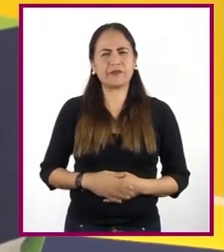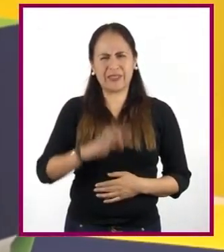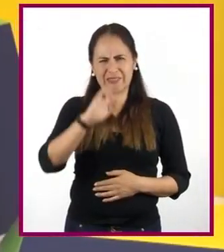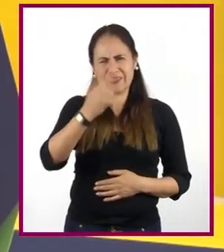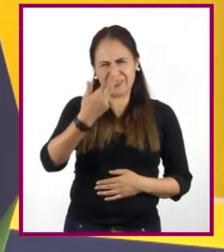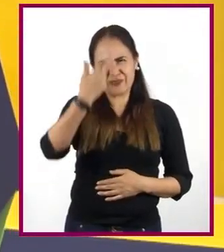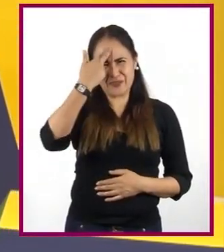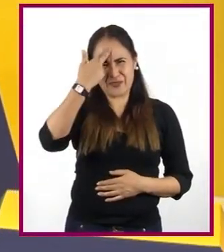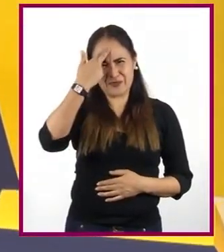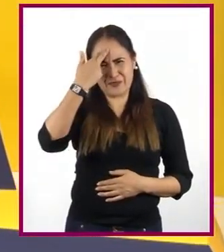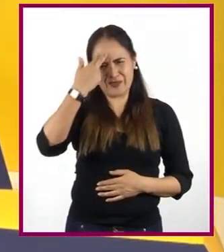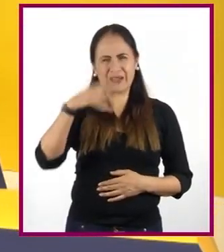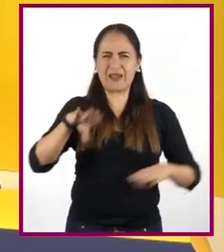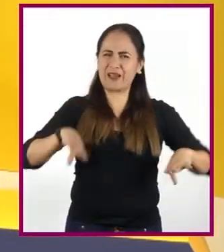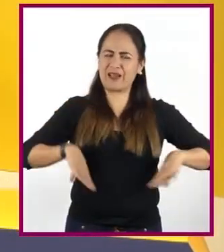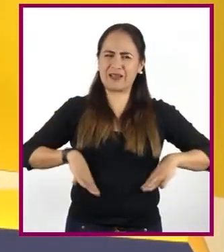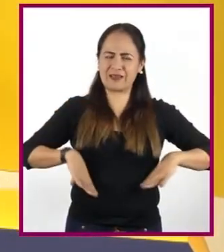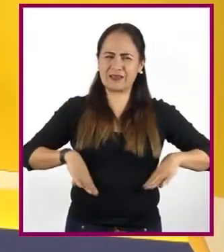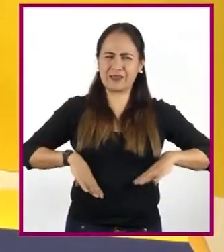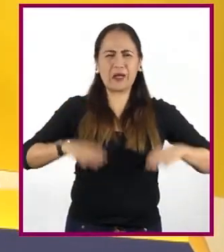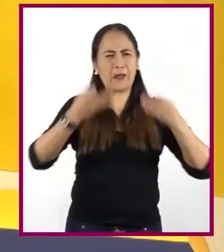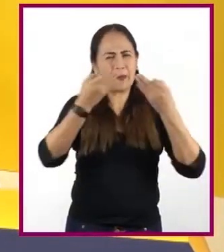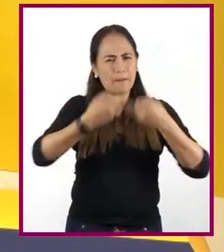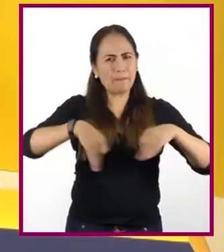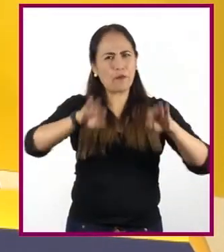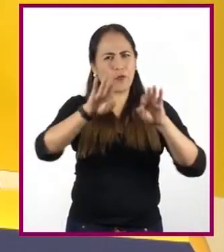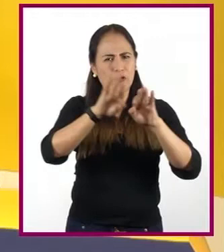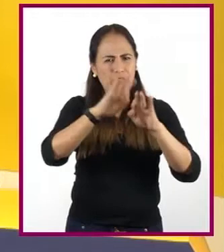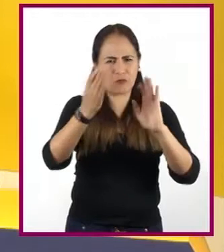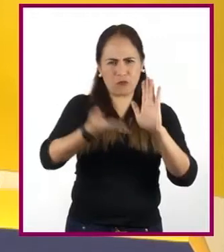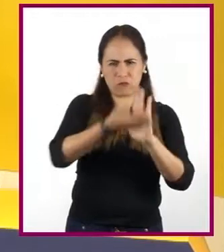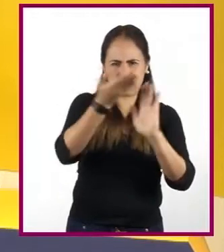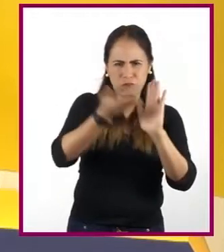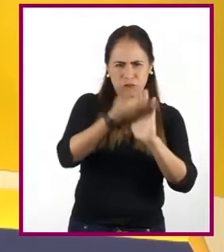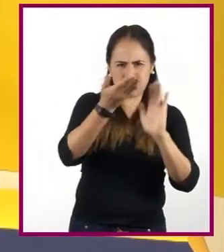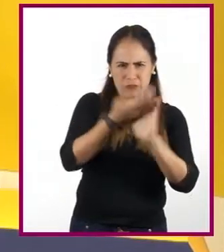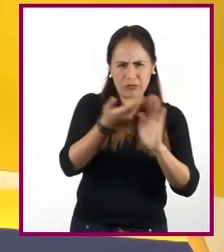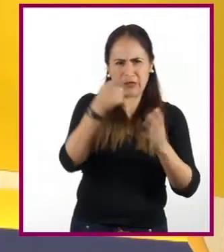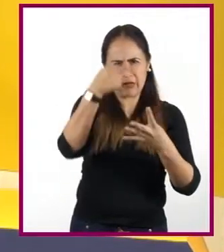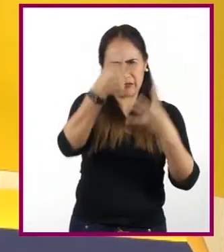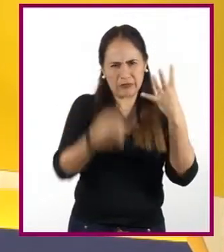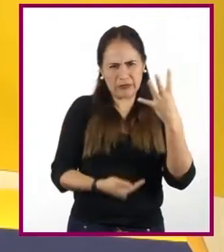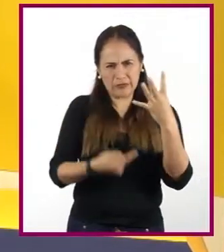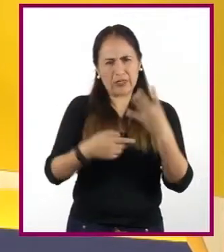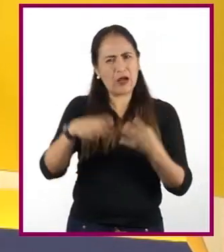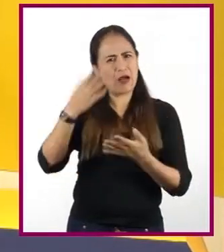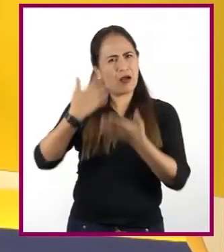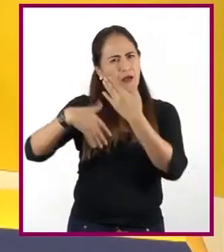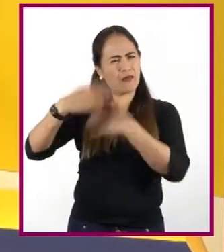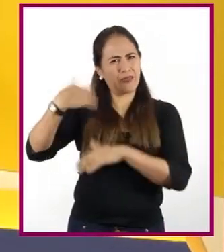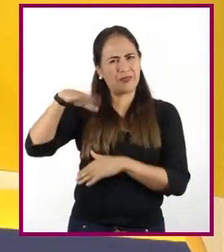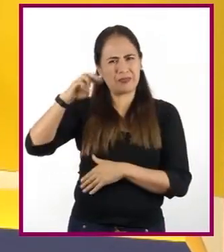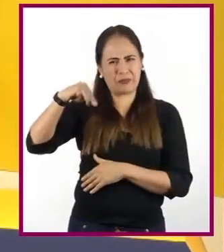Recordaban que una de las características principales de la arquitectura mesoamericana era su relación con los